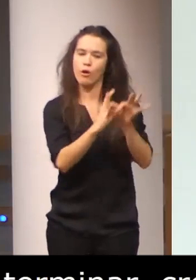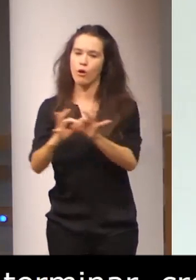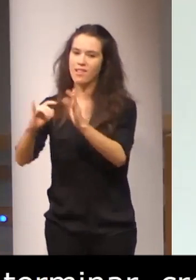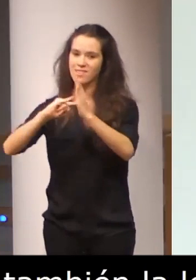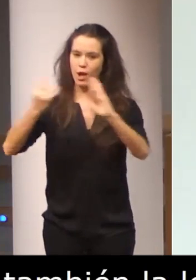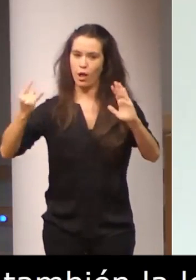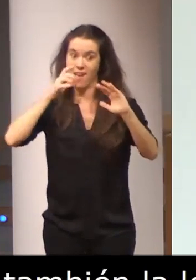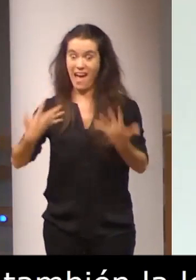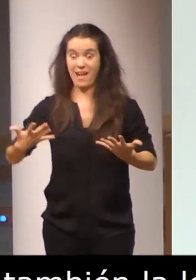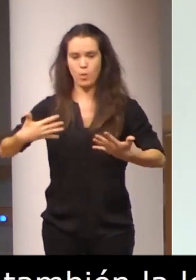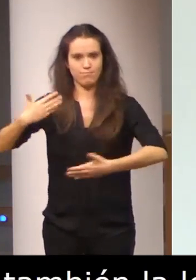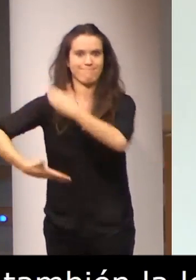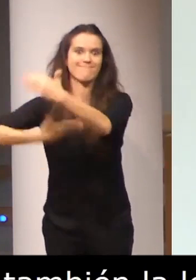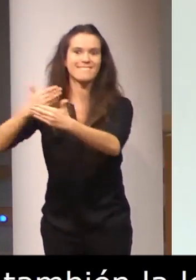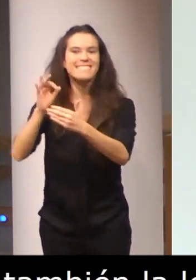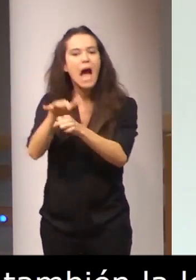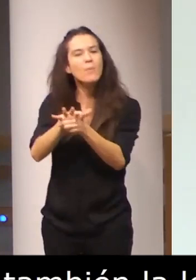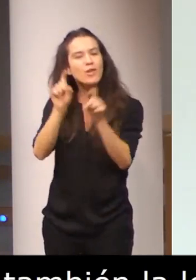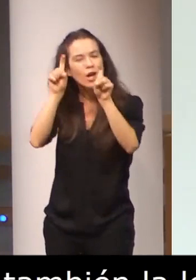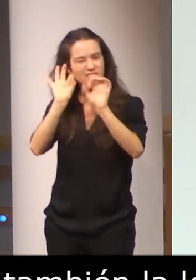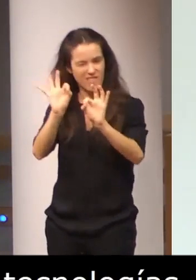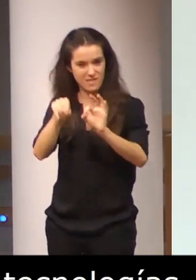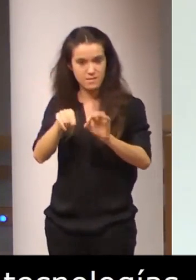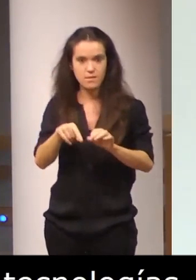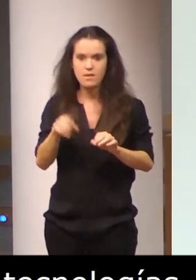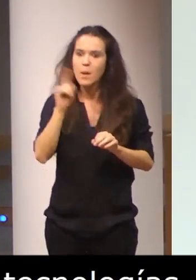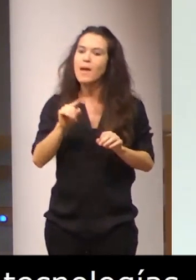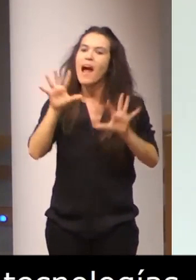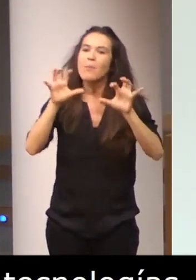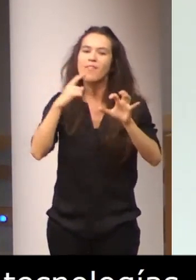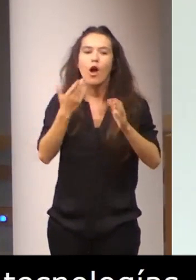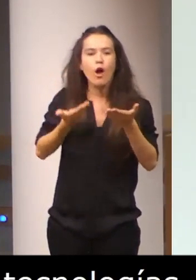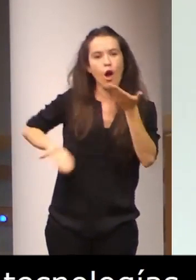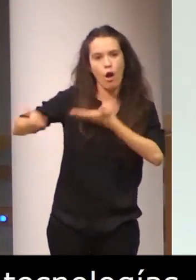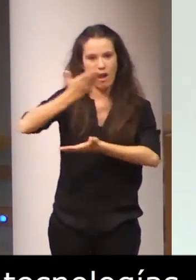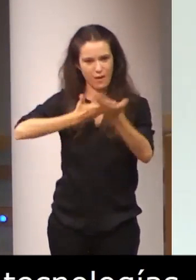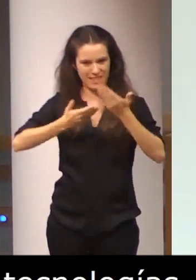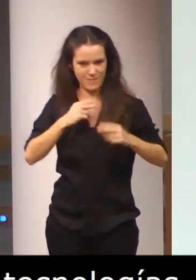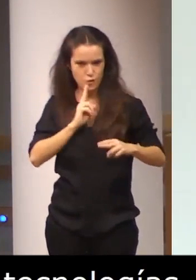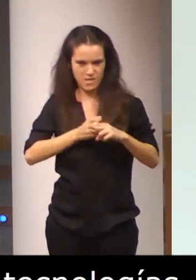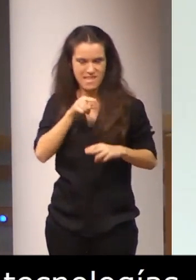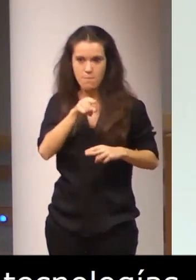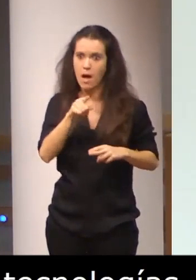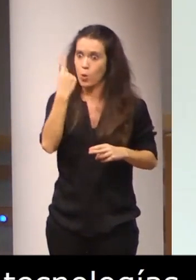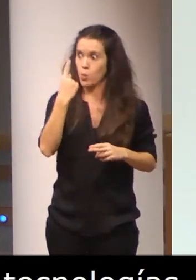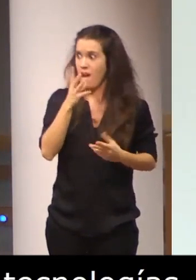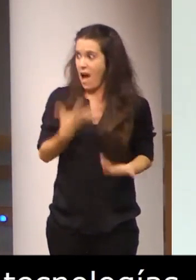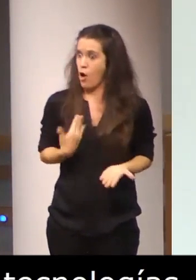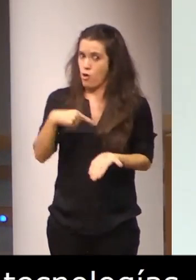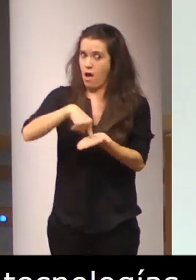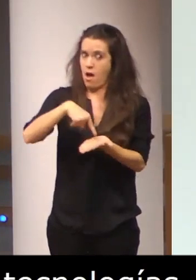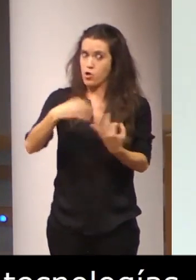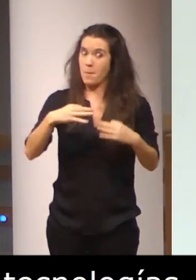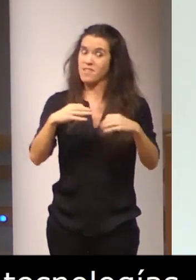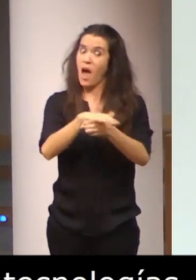la enseñanza. Emplear el aprendizaje colaborativo, que es una de las destrezas que se piden ahora mismo en el